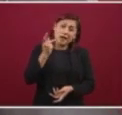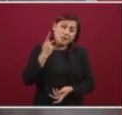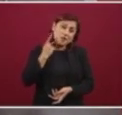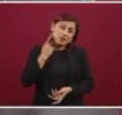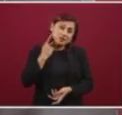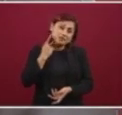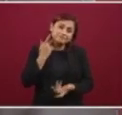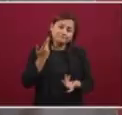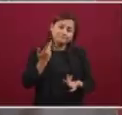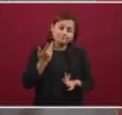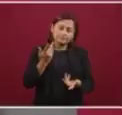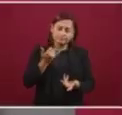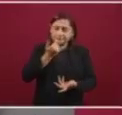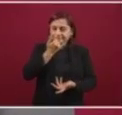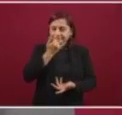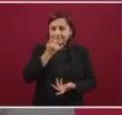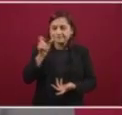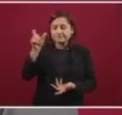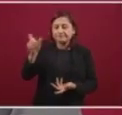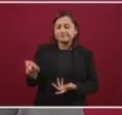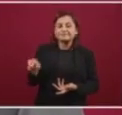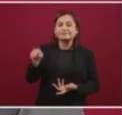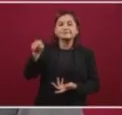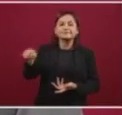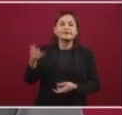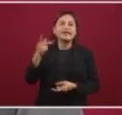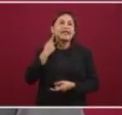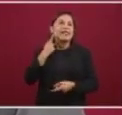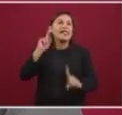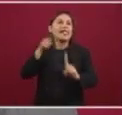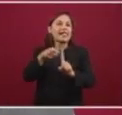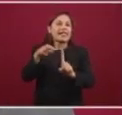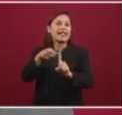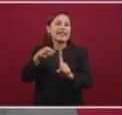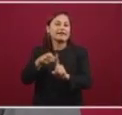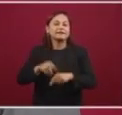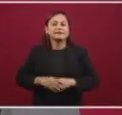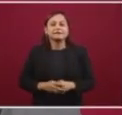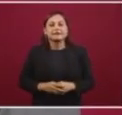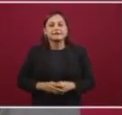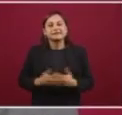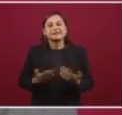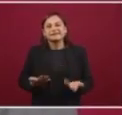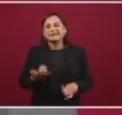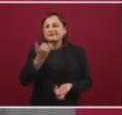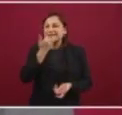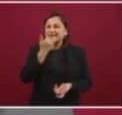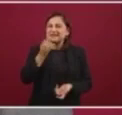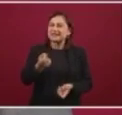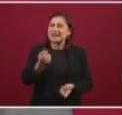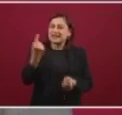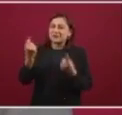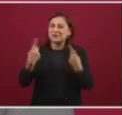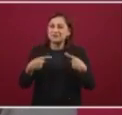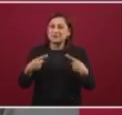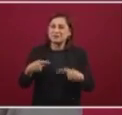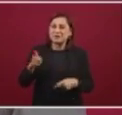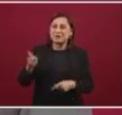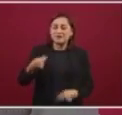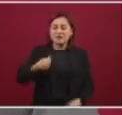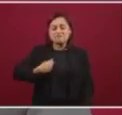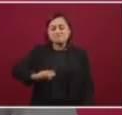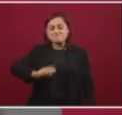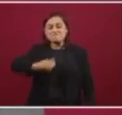politiquero, ¿sí? Porque los que se dicen políticos no lo son. La política es un oficio